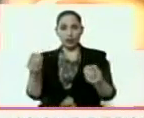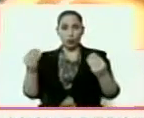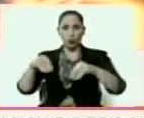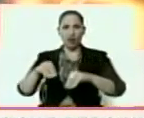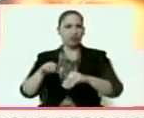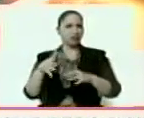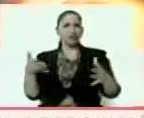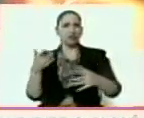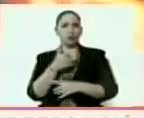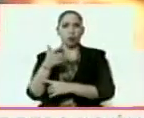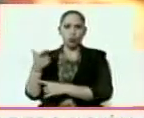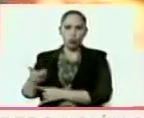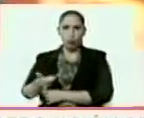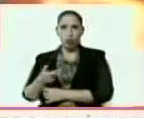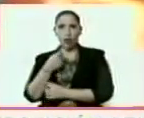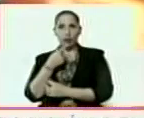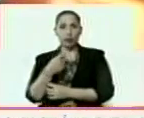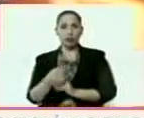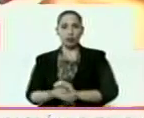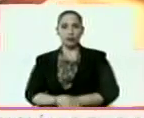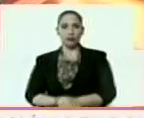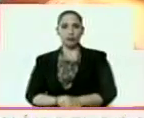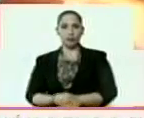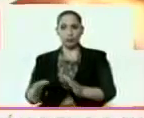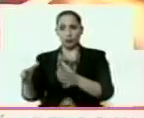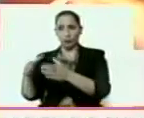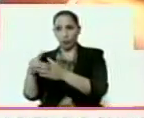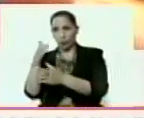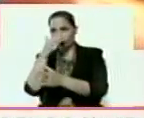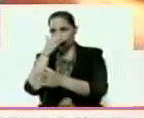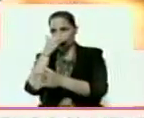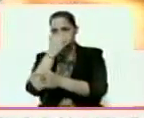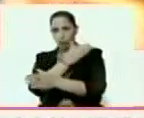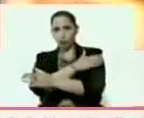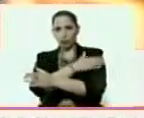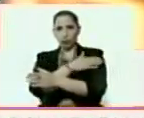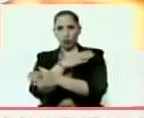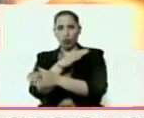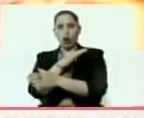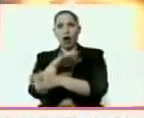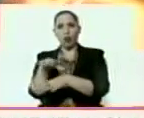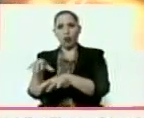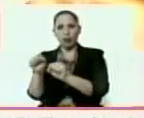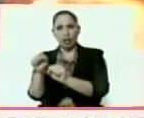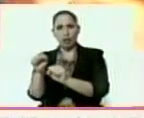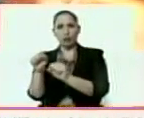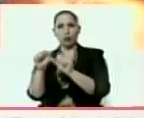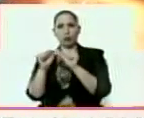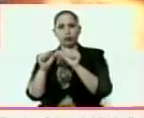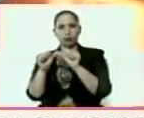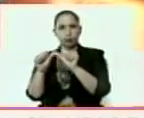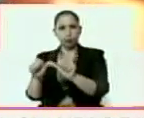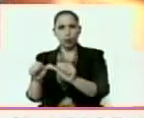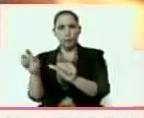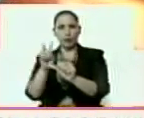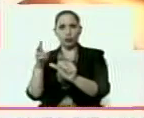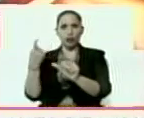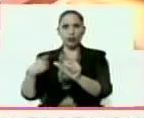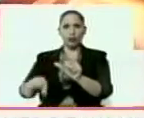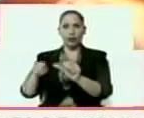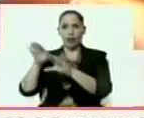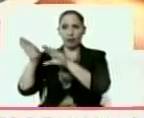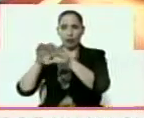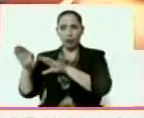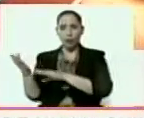busca ciertamente, como tú lo dices, es que este grupo que se está adueñando del patrimonio que tiene Venezuela en el exterior venga también